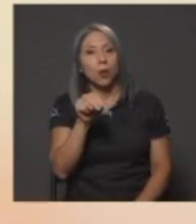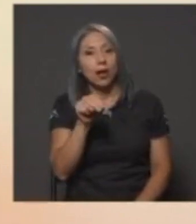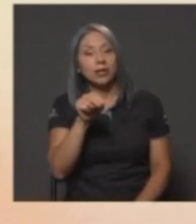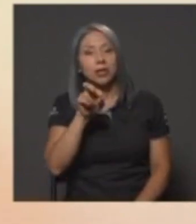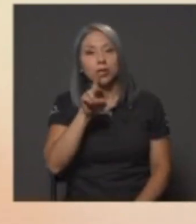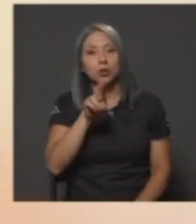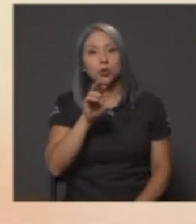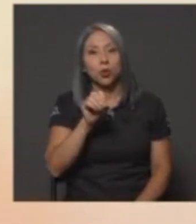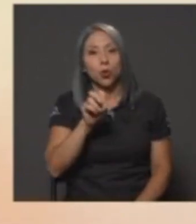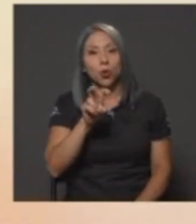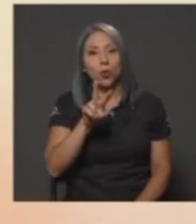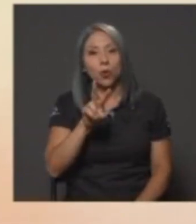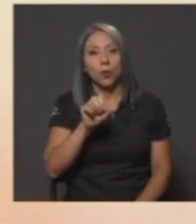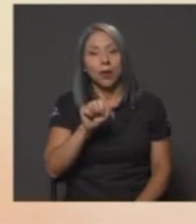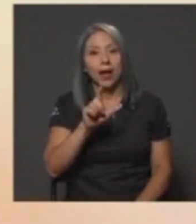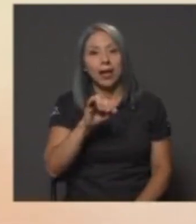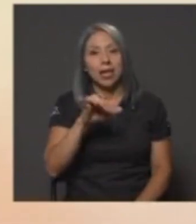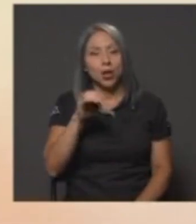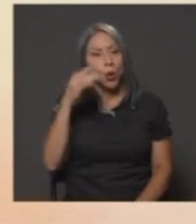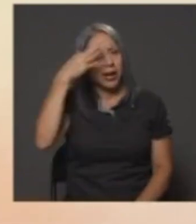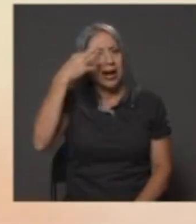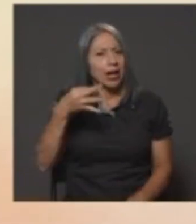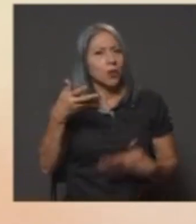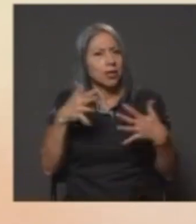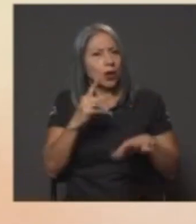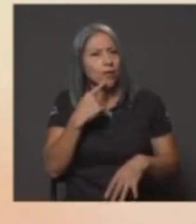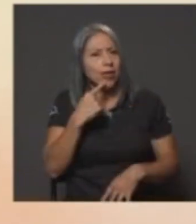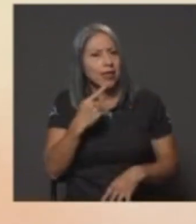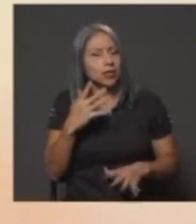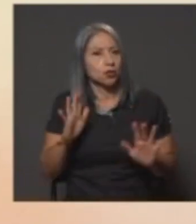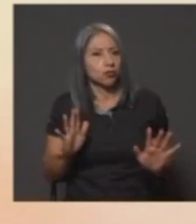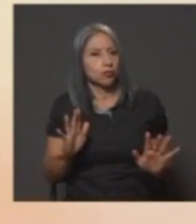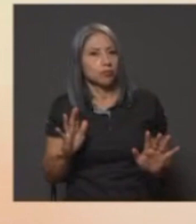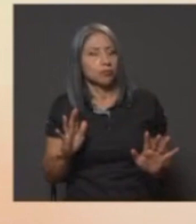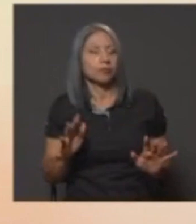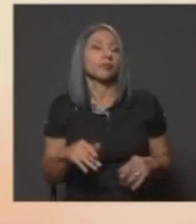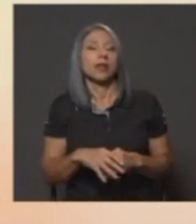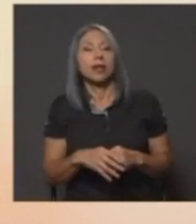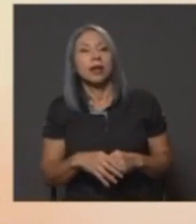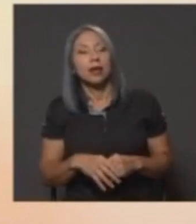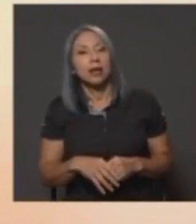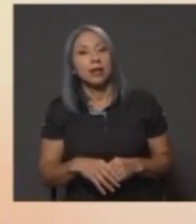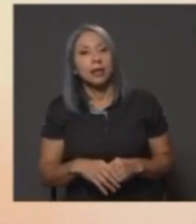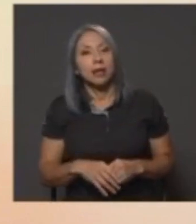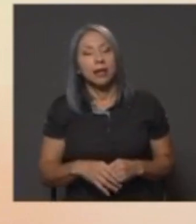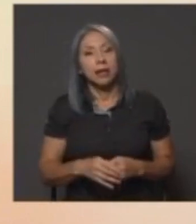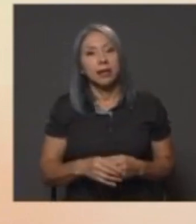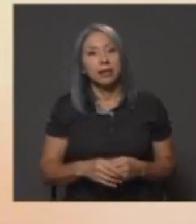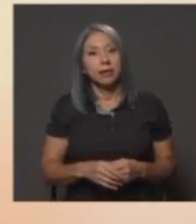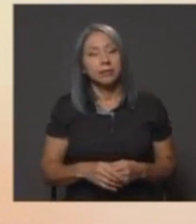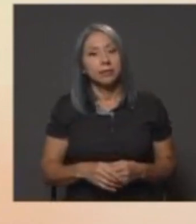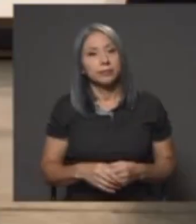Juan Robalino, y creo que lo dije, pero si no lo explicito,